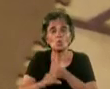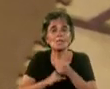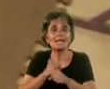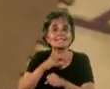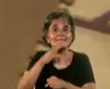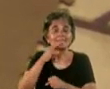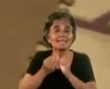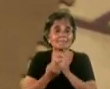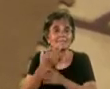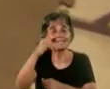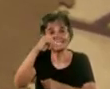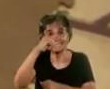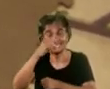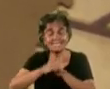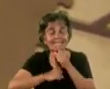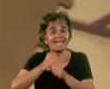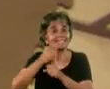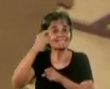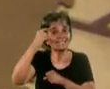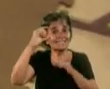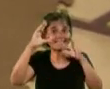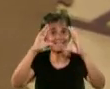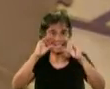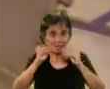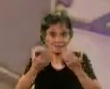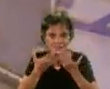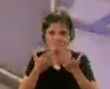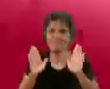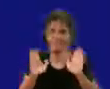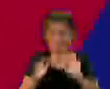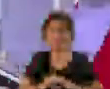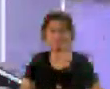las 7 de la mañana a 22 horas, estamos funcionando.